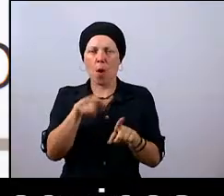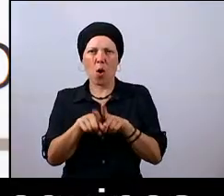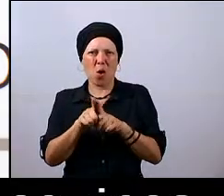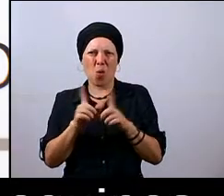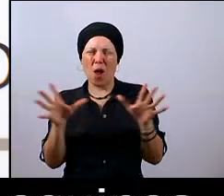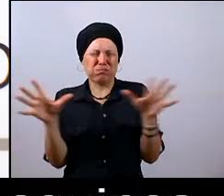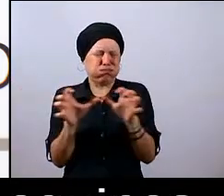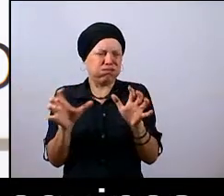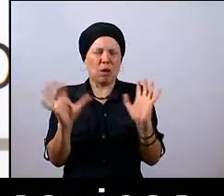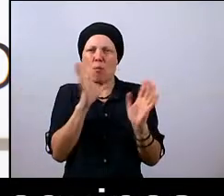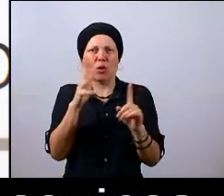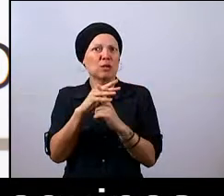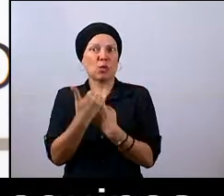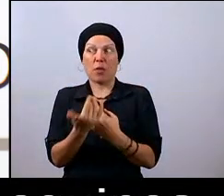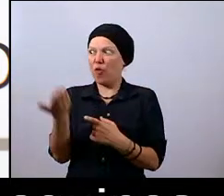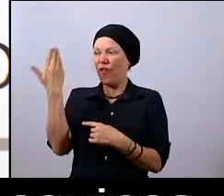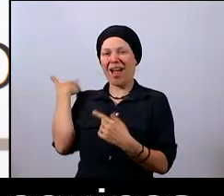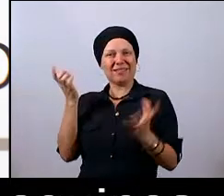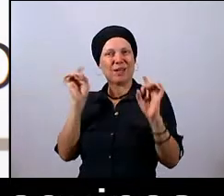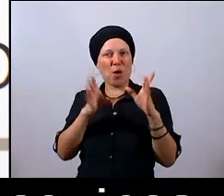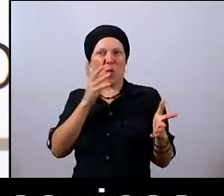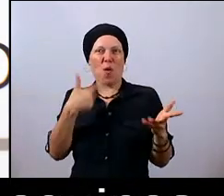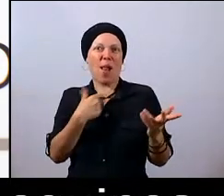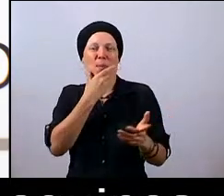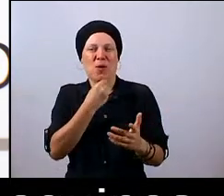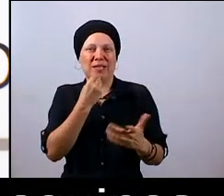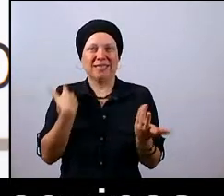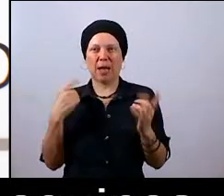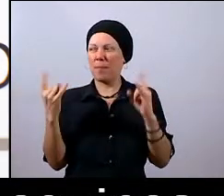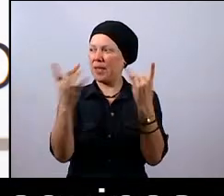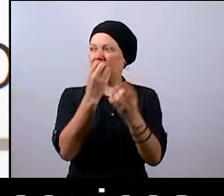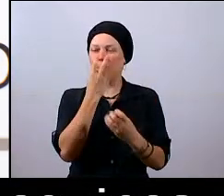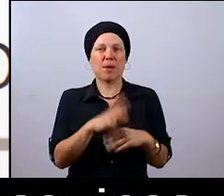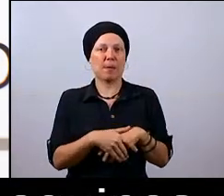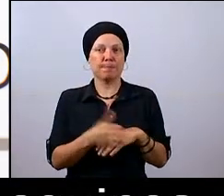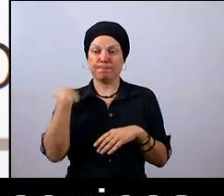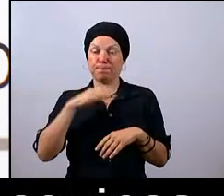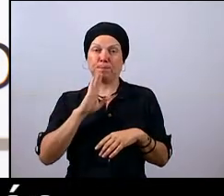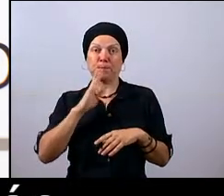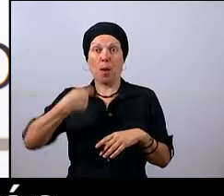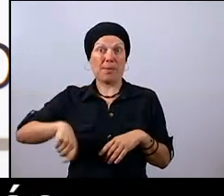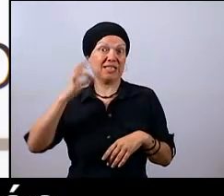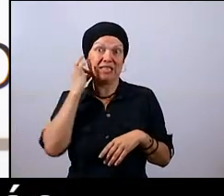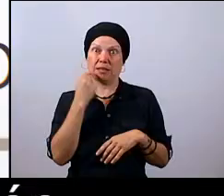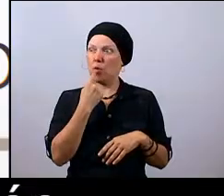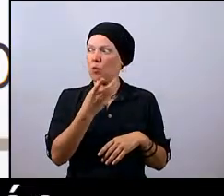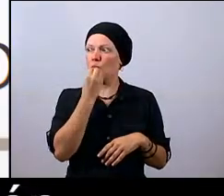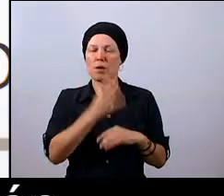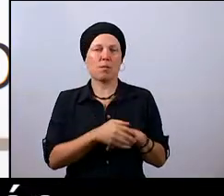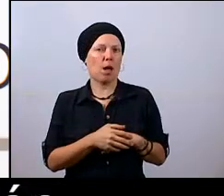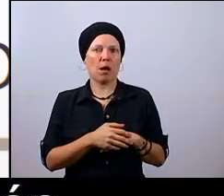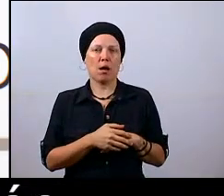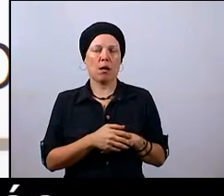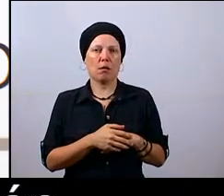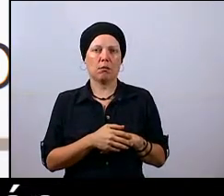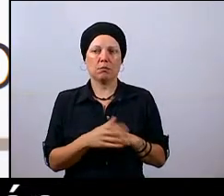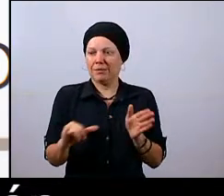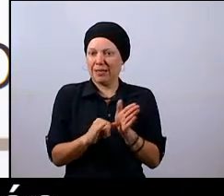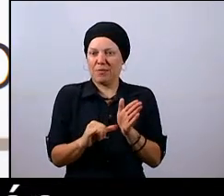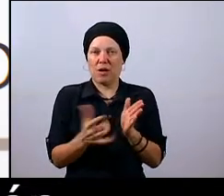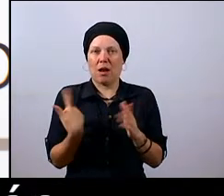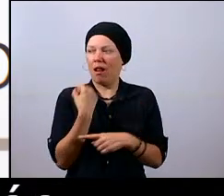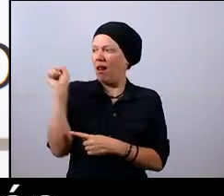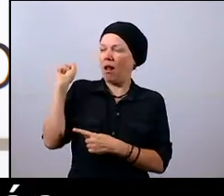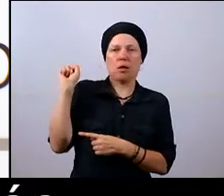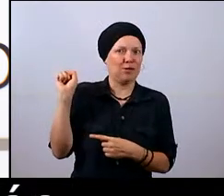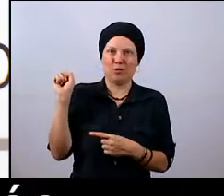catástrofe a la situación anterior, en qué debemos trasladar, en lo que dijo muy bien nuestra presidenta, que era, estamos al lado, no les vamos a